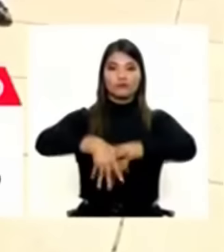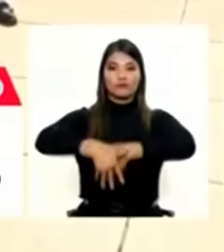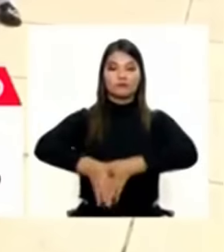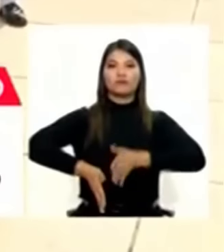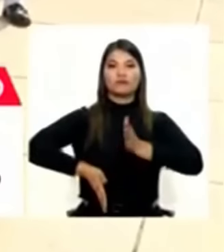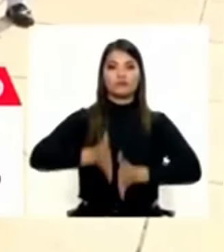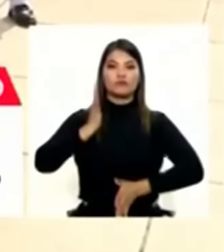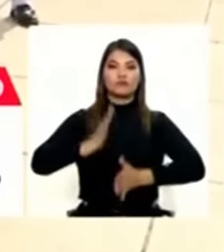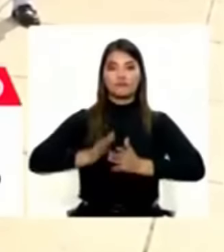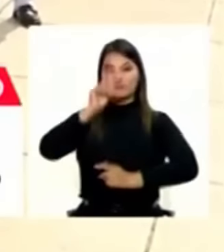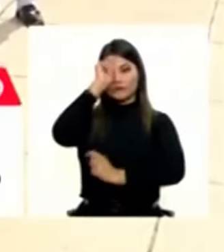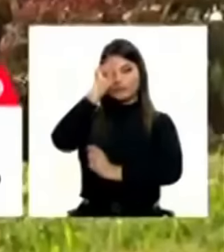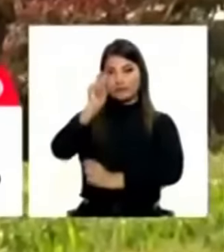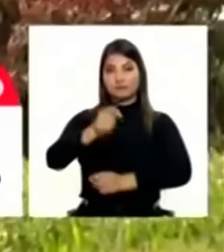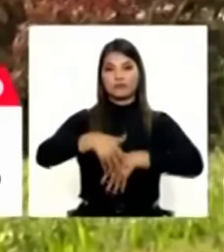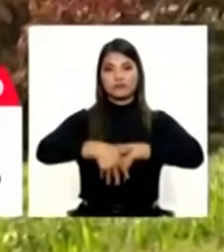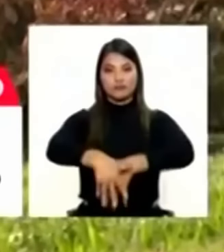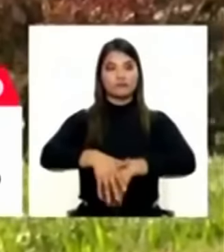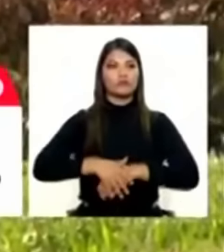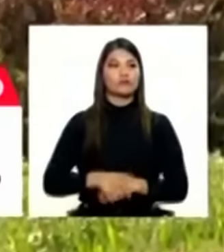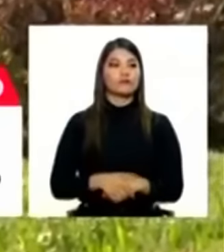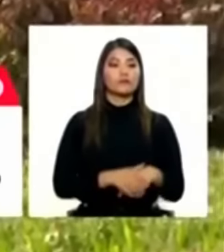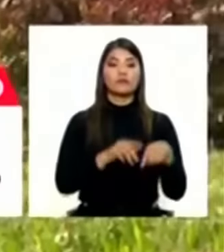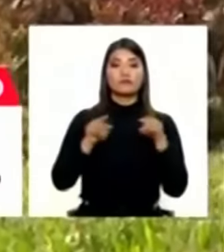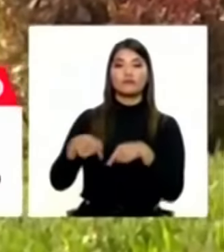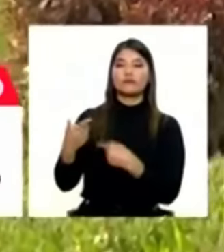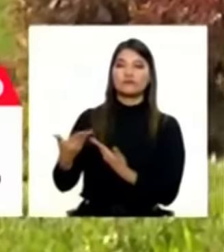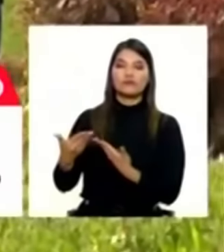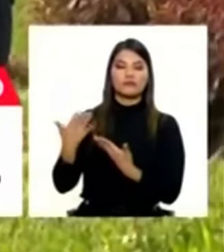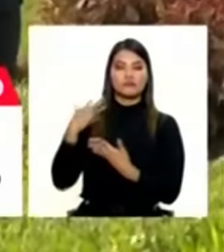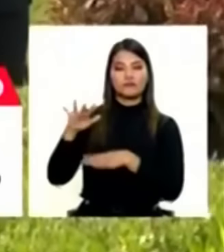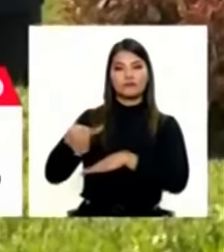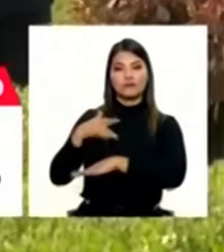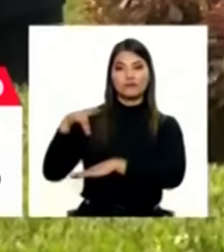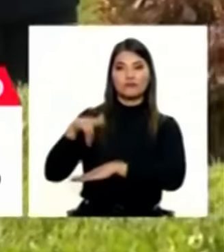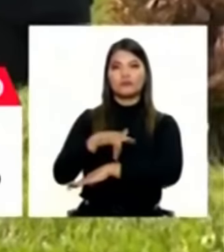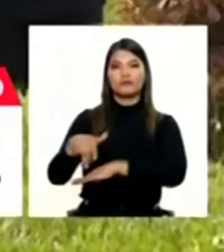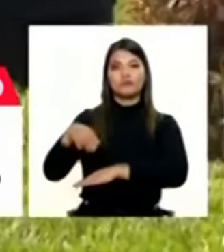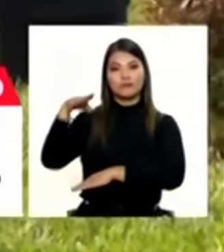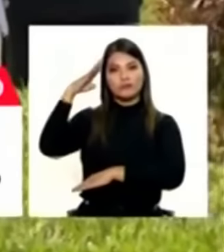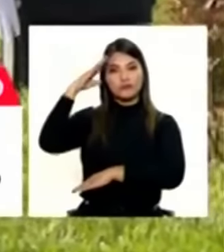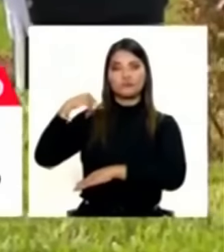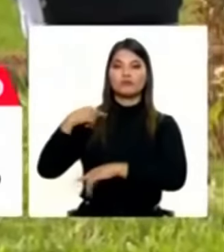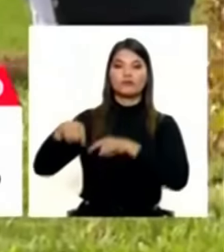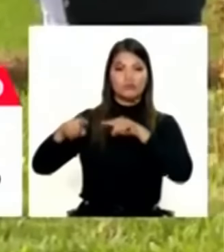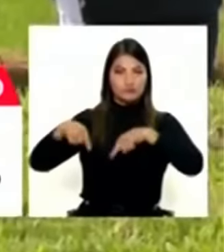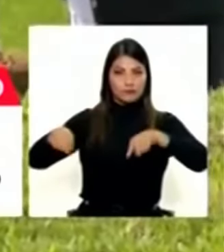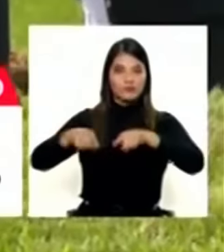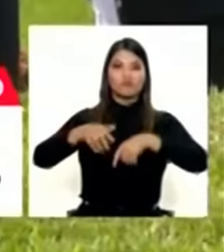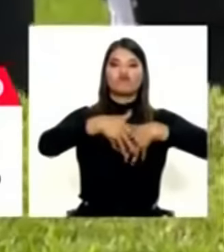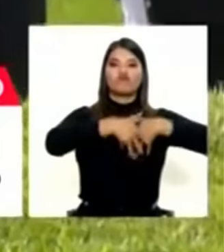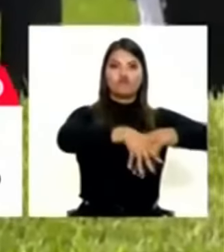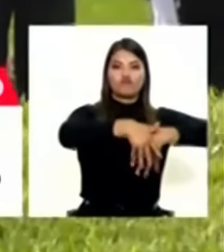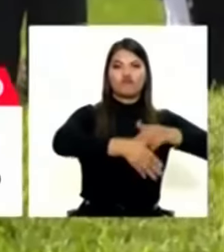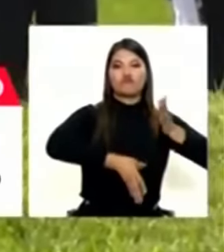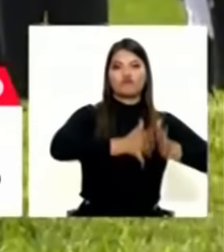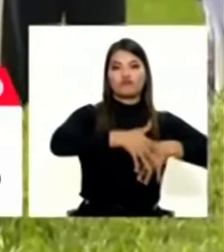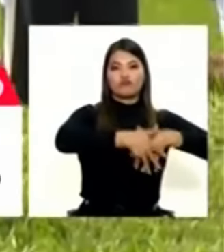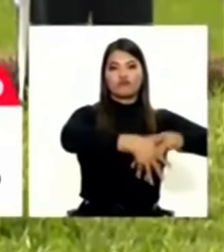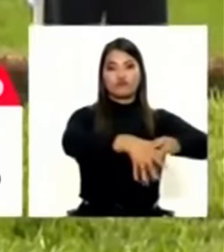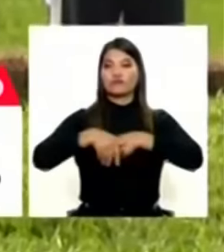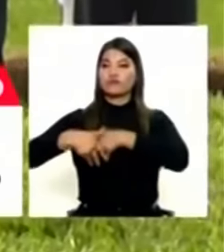honor en el cual van a participar miembros de la Fuerza Aérea del Perú, de las diferentes unidades. Asimismo van a